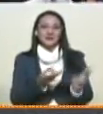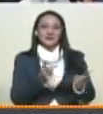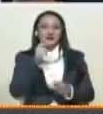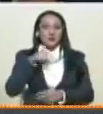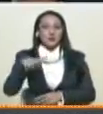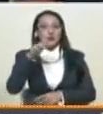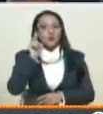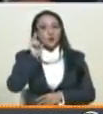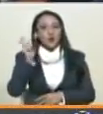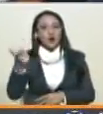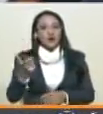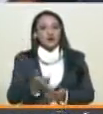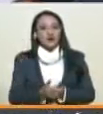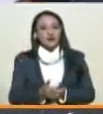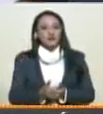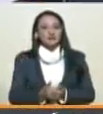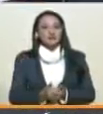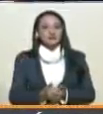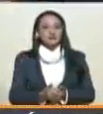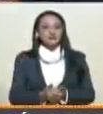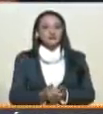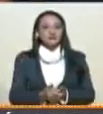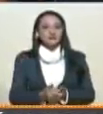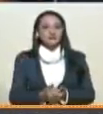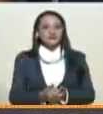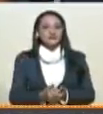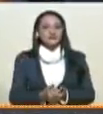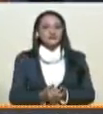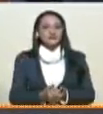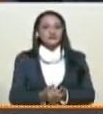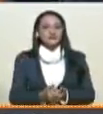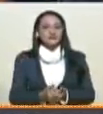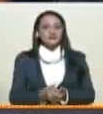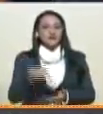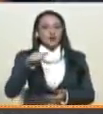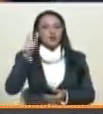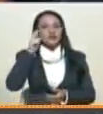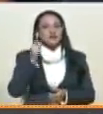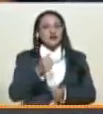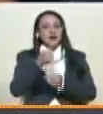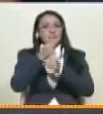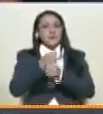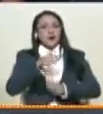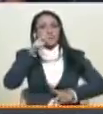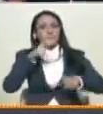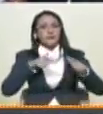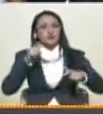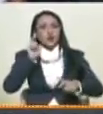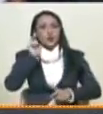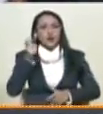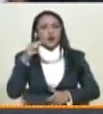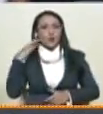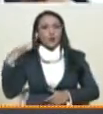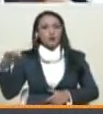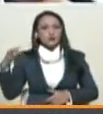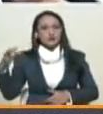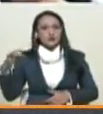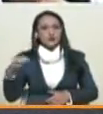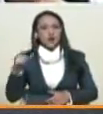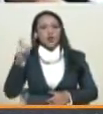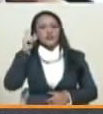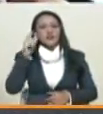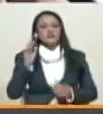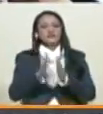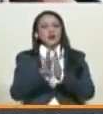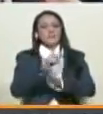pueblo de Guarenas y Guatire a celebrarlo. Bueno, efectivamente, hoy es el día más esperado por los guatireños y los guareneros. Hoy es el día del San